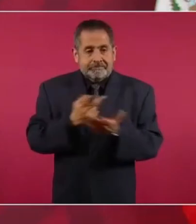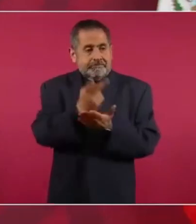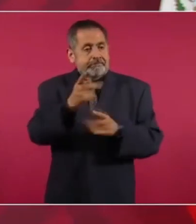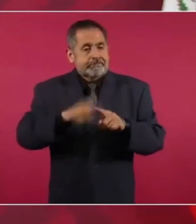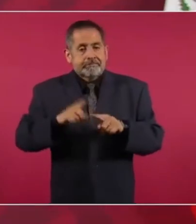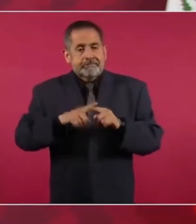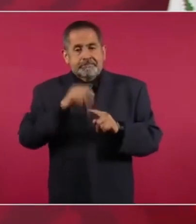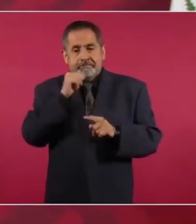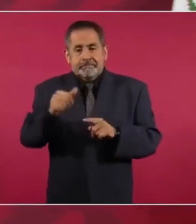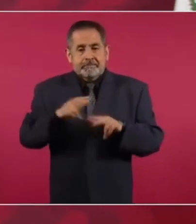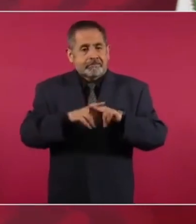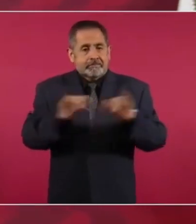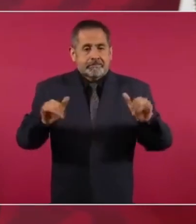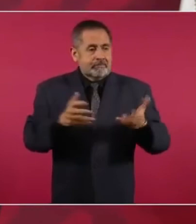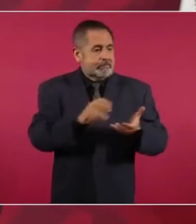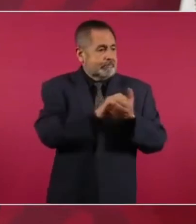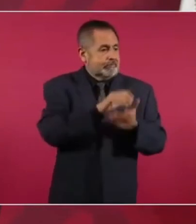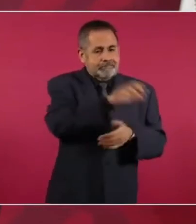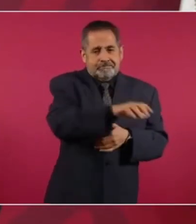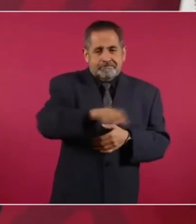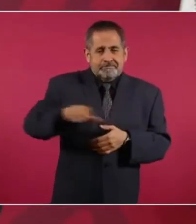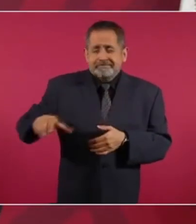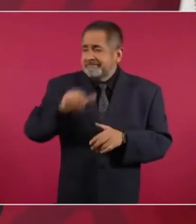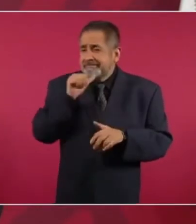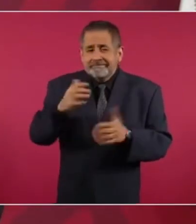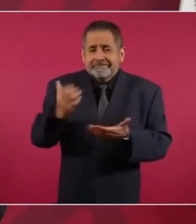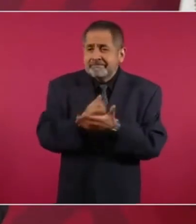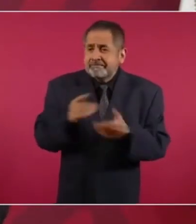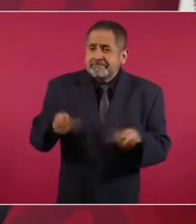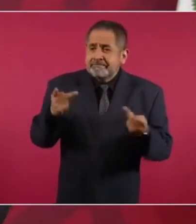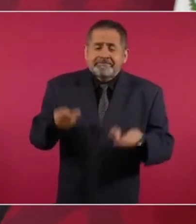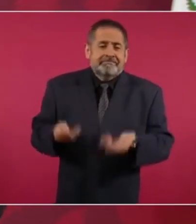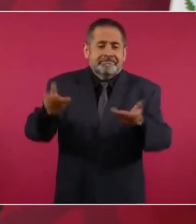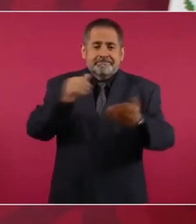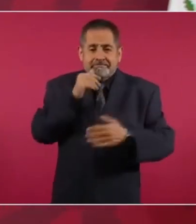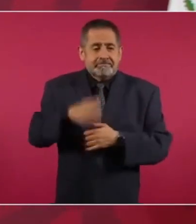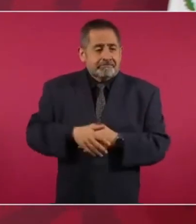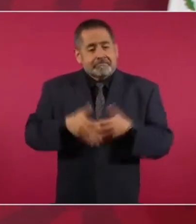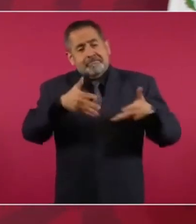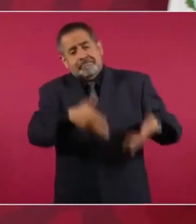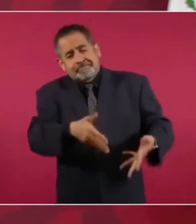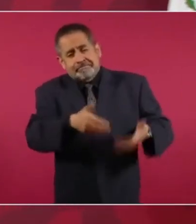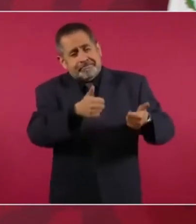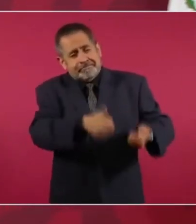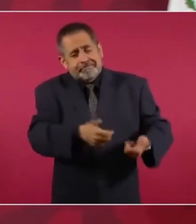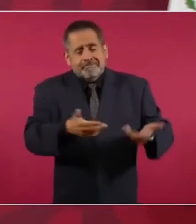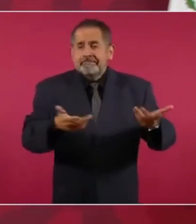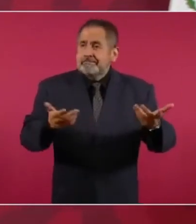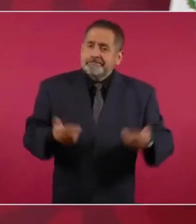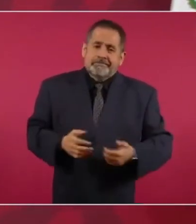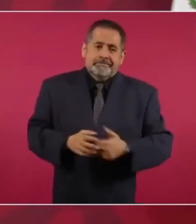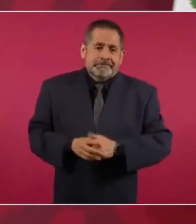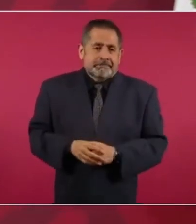premiado ningún lote de esos. O sea, quedó, y